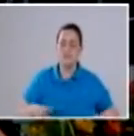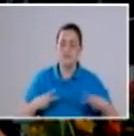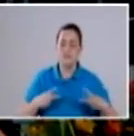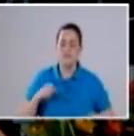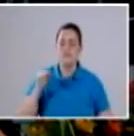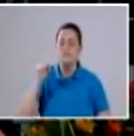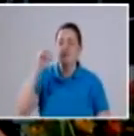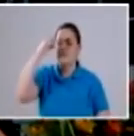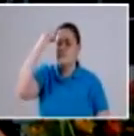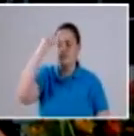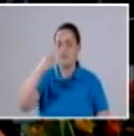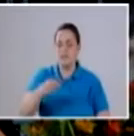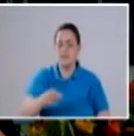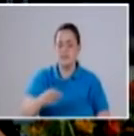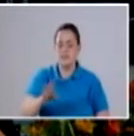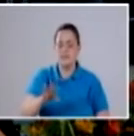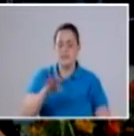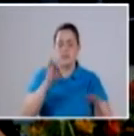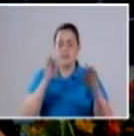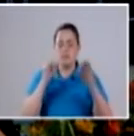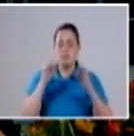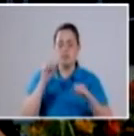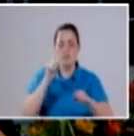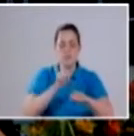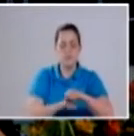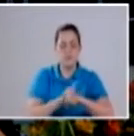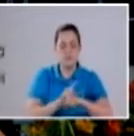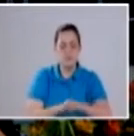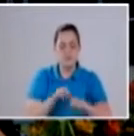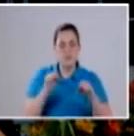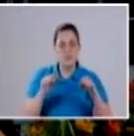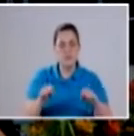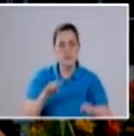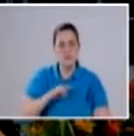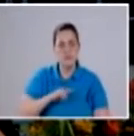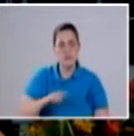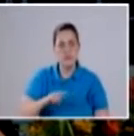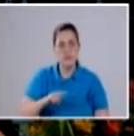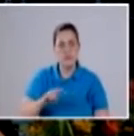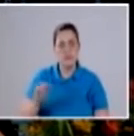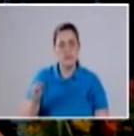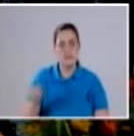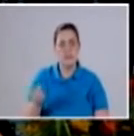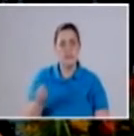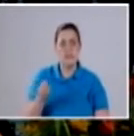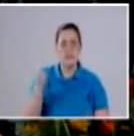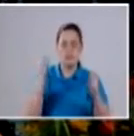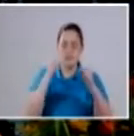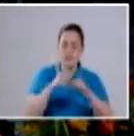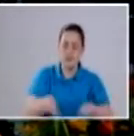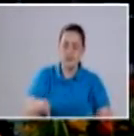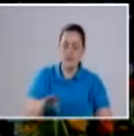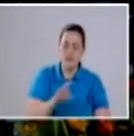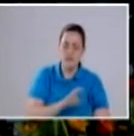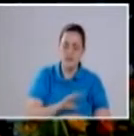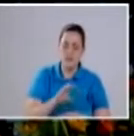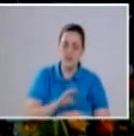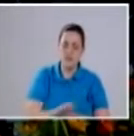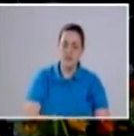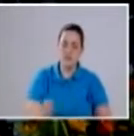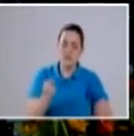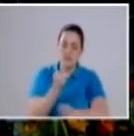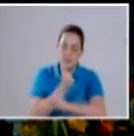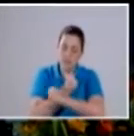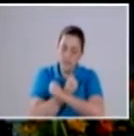ciertamente, en algunos momentos puede ser que perdamos cosas que amábamos,